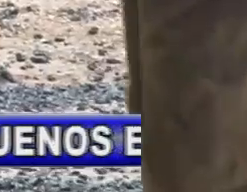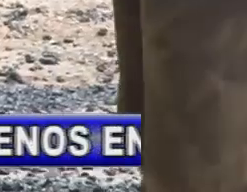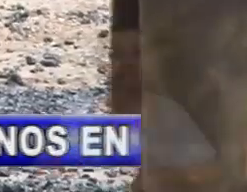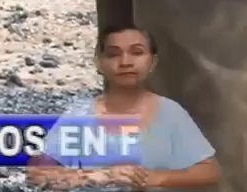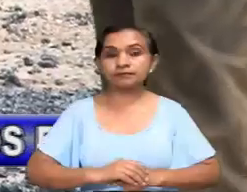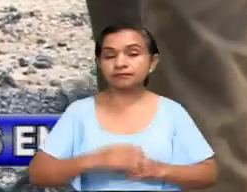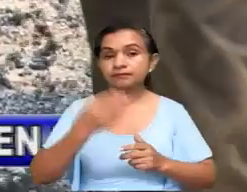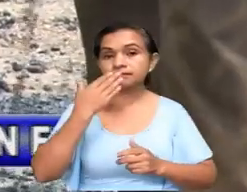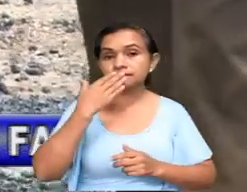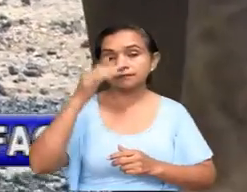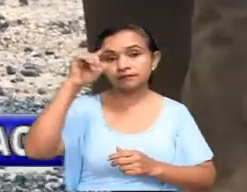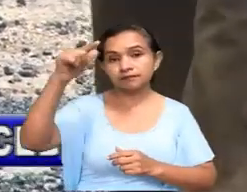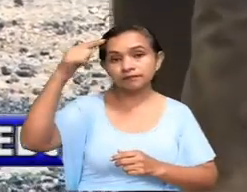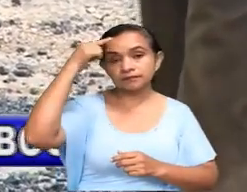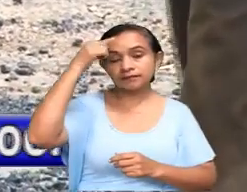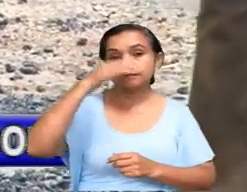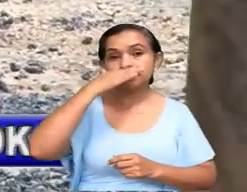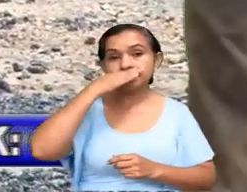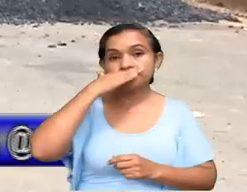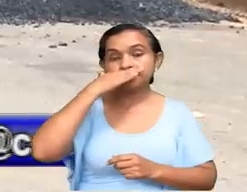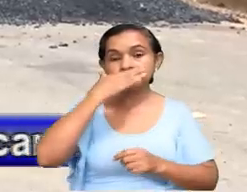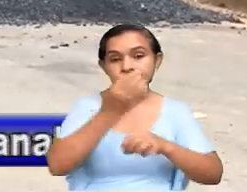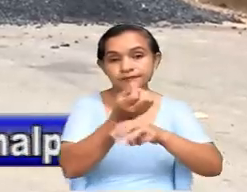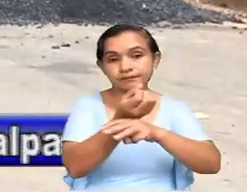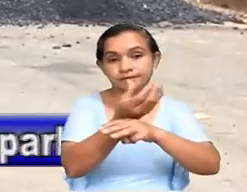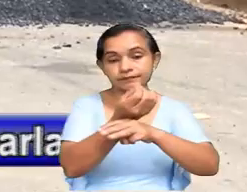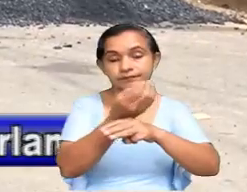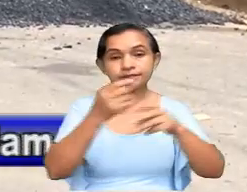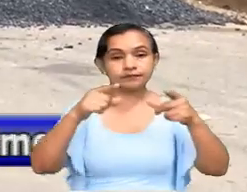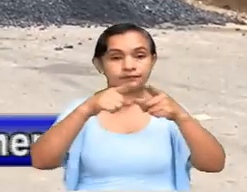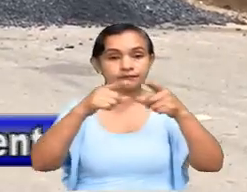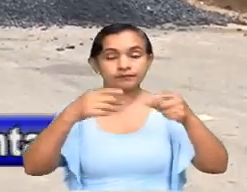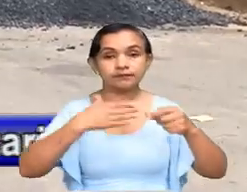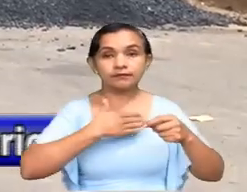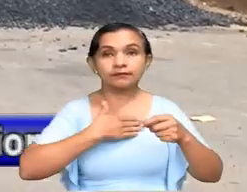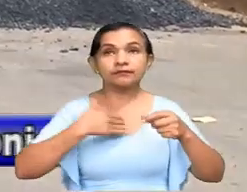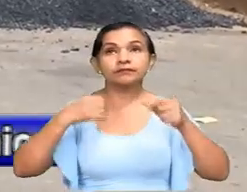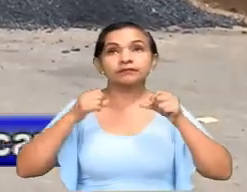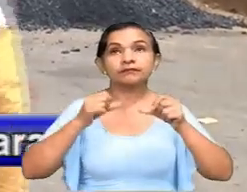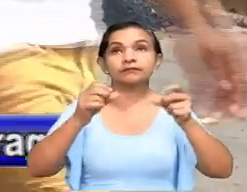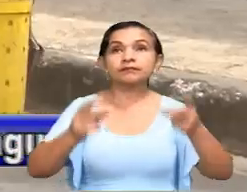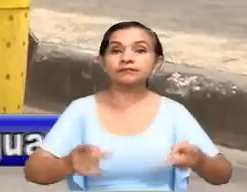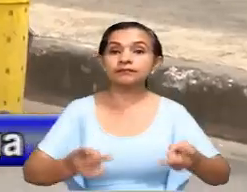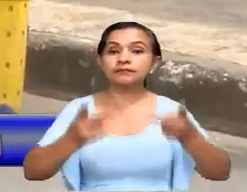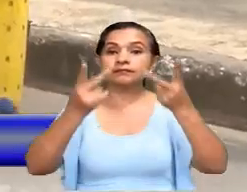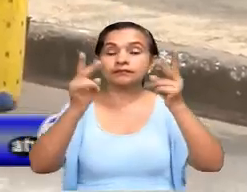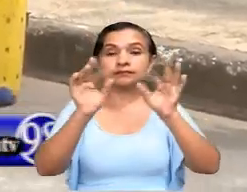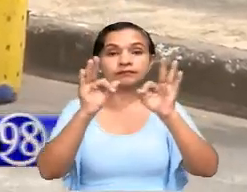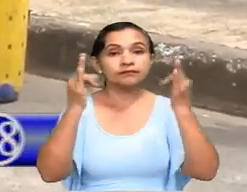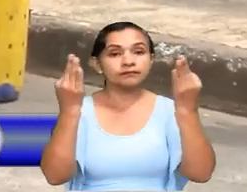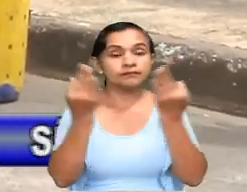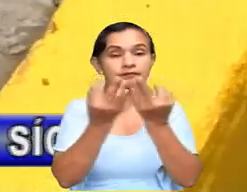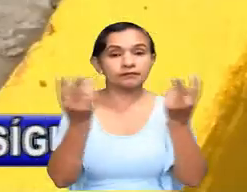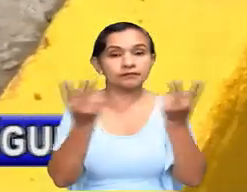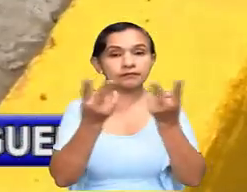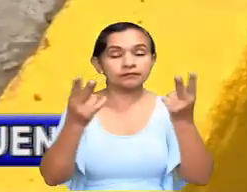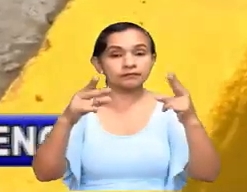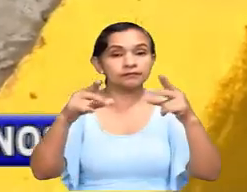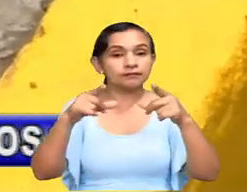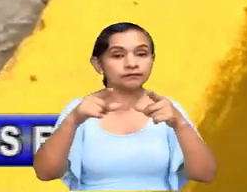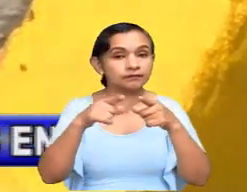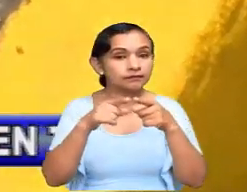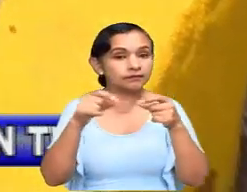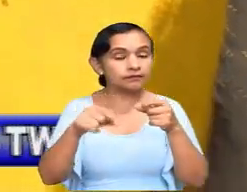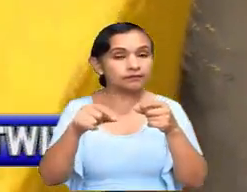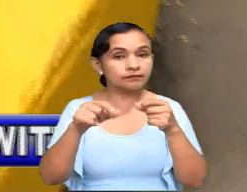El buen gobierno sandinista, a través de la alcaldía de Managua, continúa mejorando las condiciones de vida de las familias de la capital. En el barrio Cristo